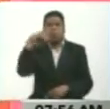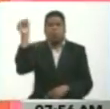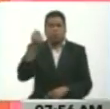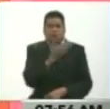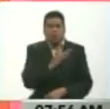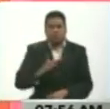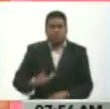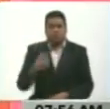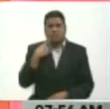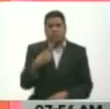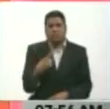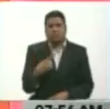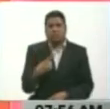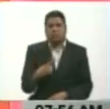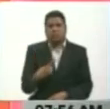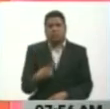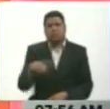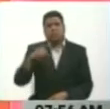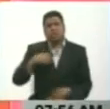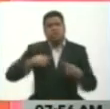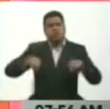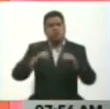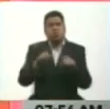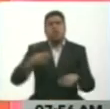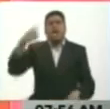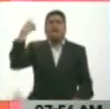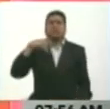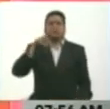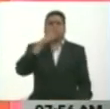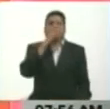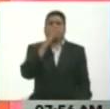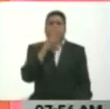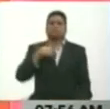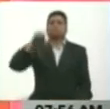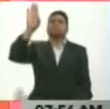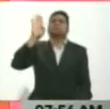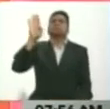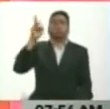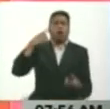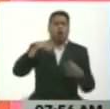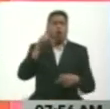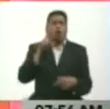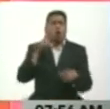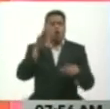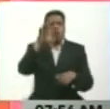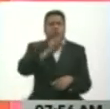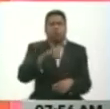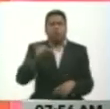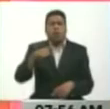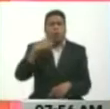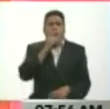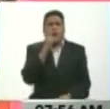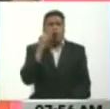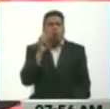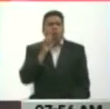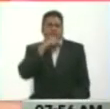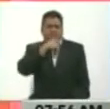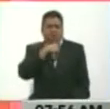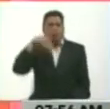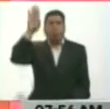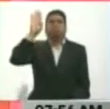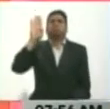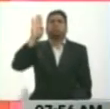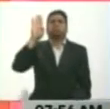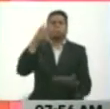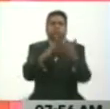Estanga, algunos diputados de oposición, de forma descarada, pero ante los medios de comunicación se hace ver este decreto de estado de excepción como los que se aplicaron hasta